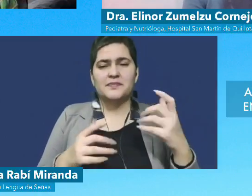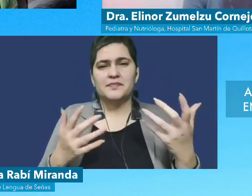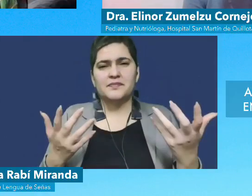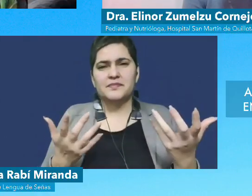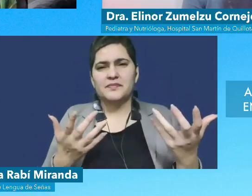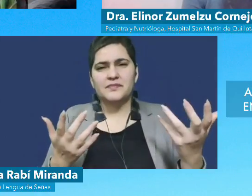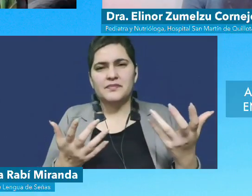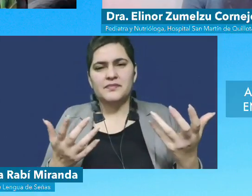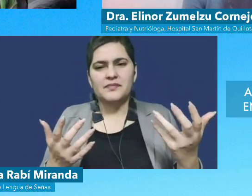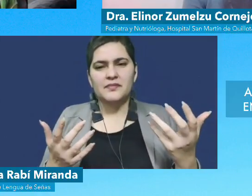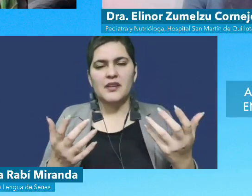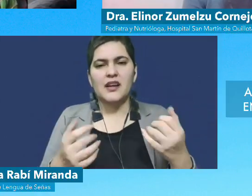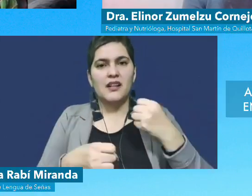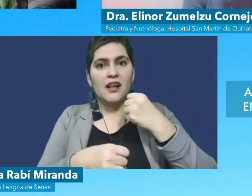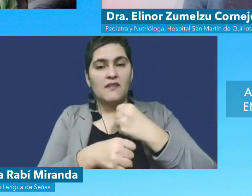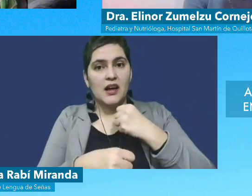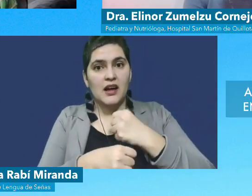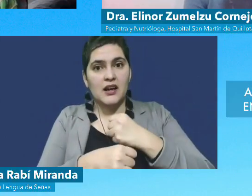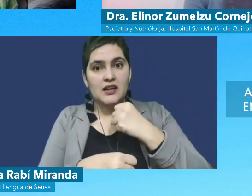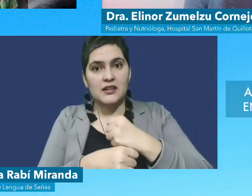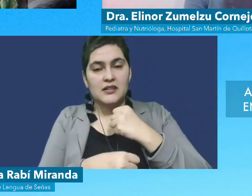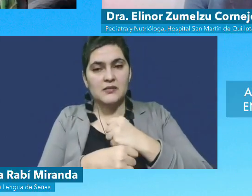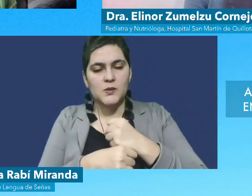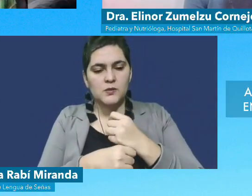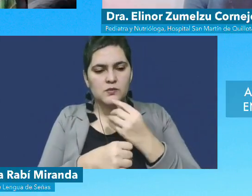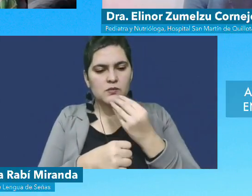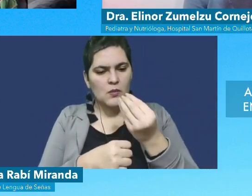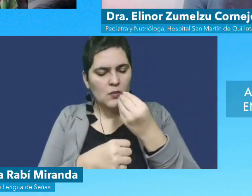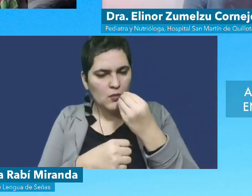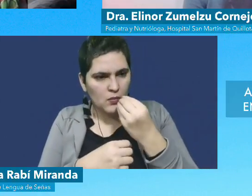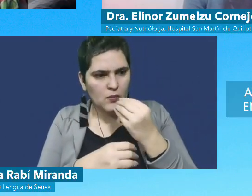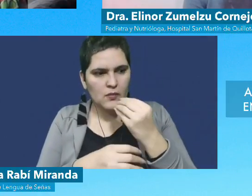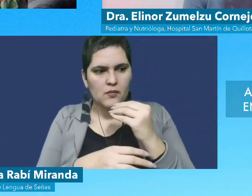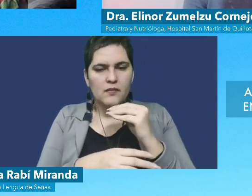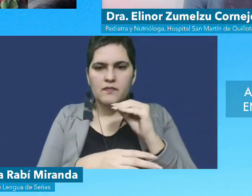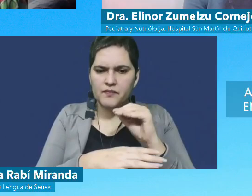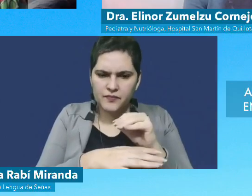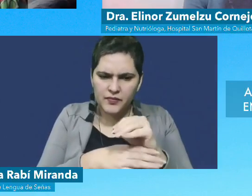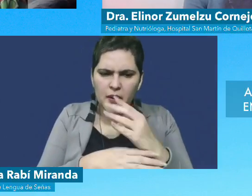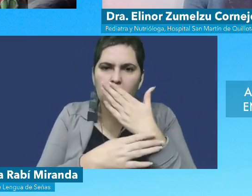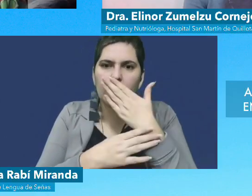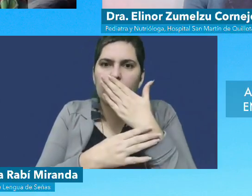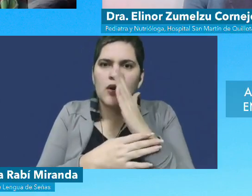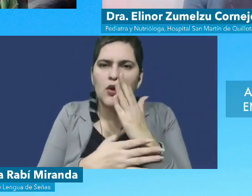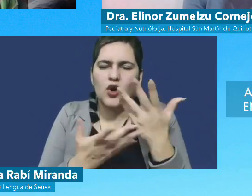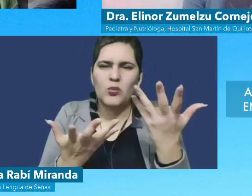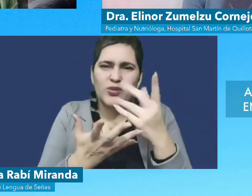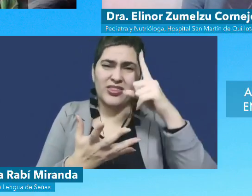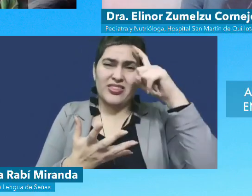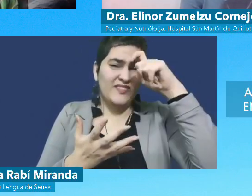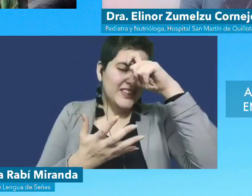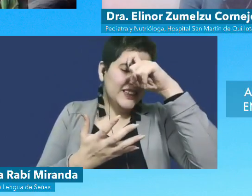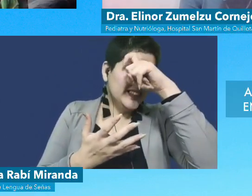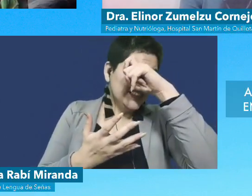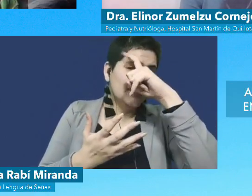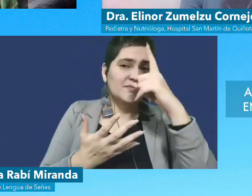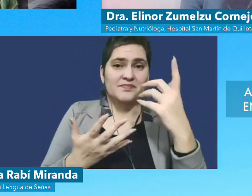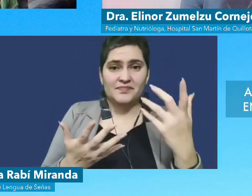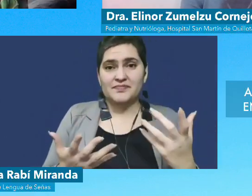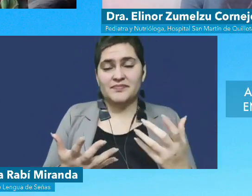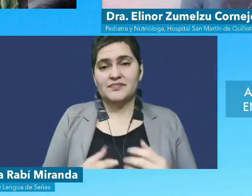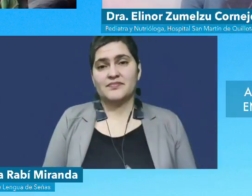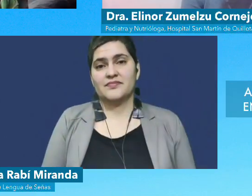poder trabajar con esto de mejorar la alimentación teniendo estas dificultades alimentarias, o